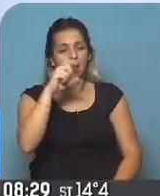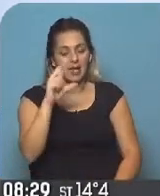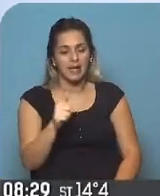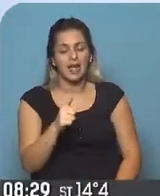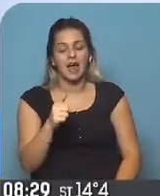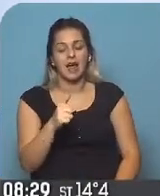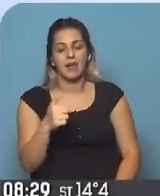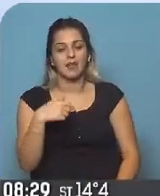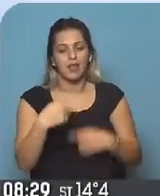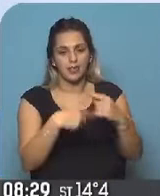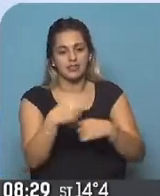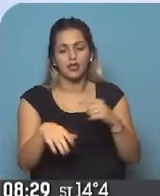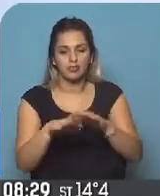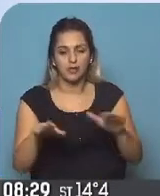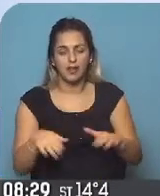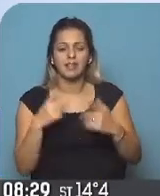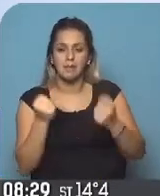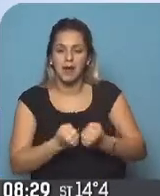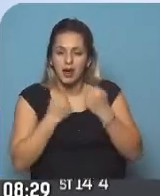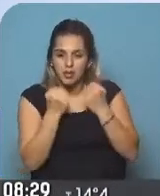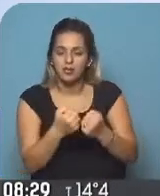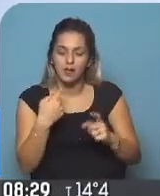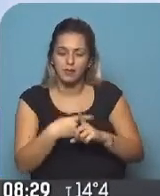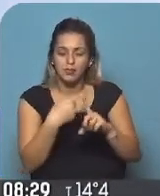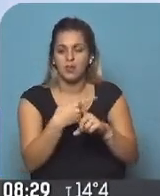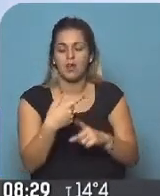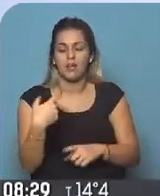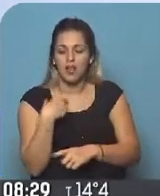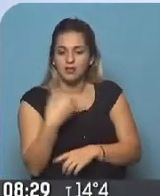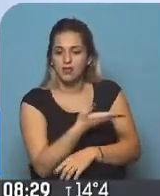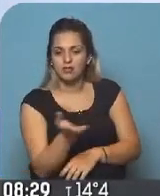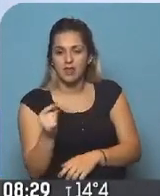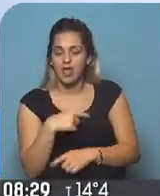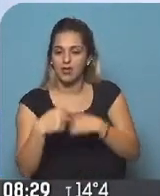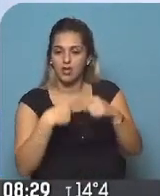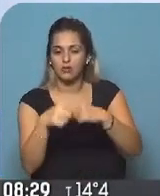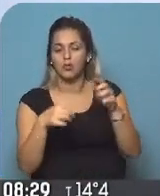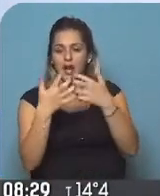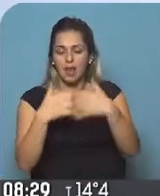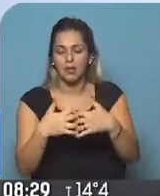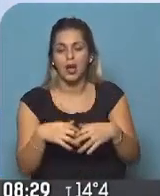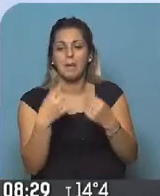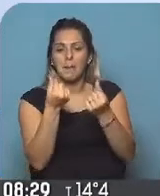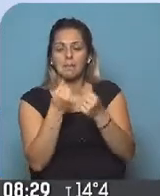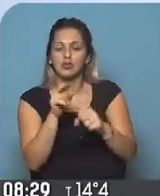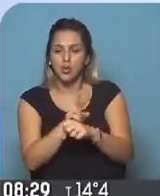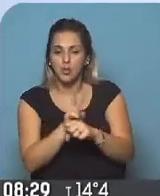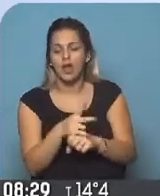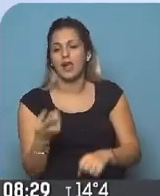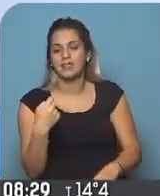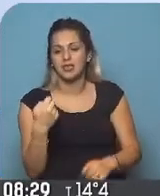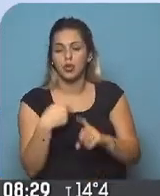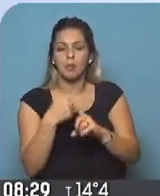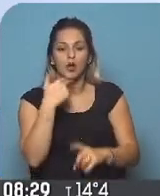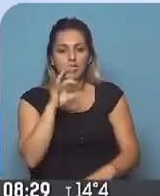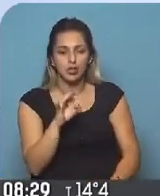desarrollo infantil, buscando fortalecer las medidas sociales, sumando la continuidad del programa Precios Cuidados, Asignación Universal por